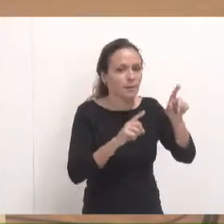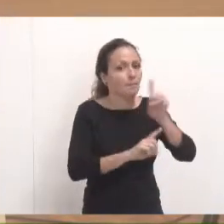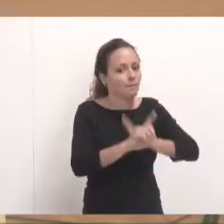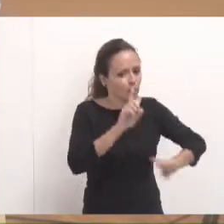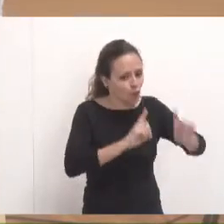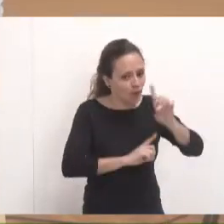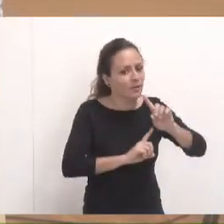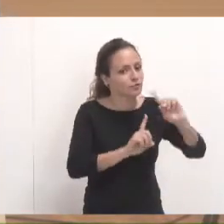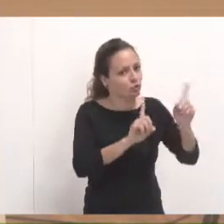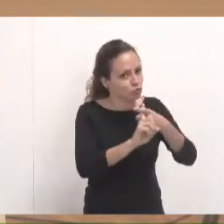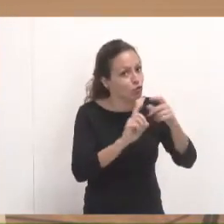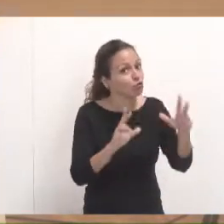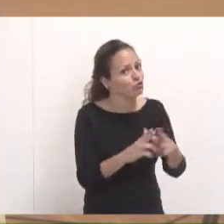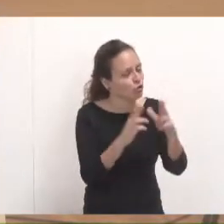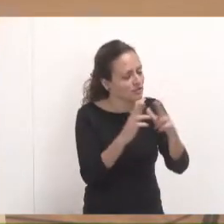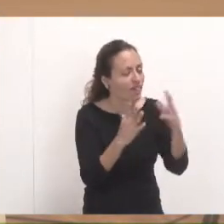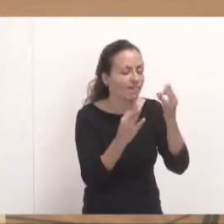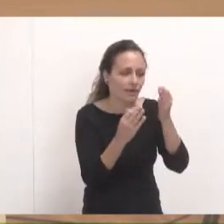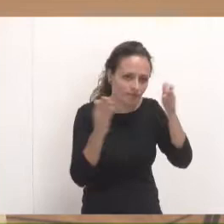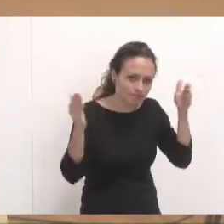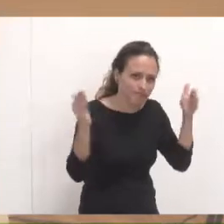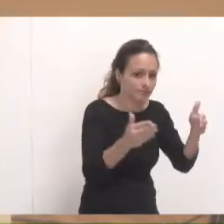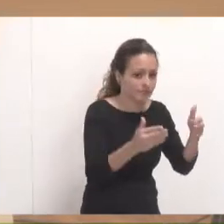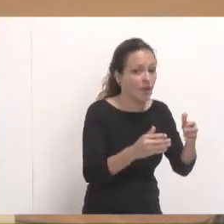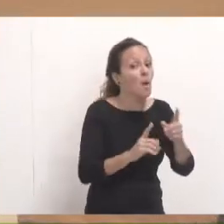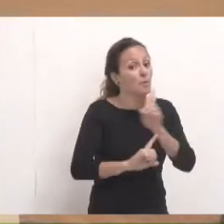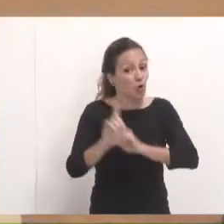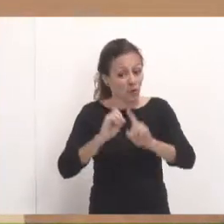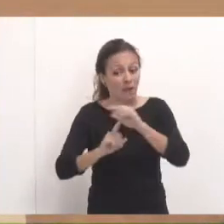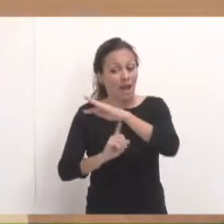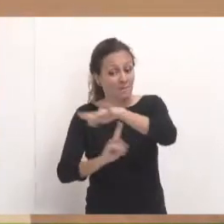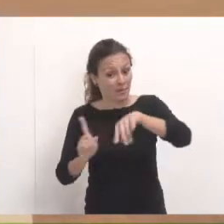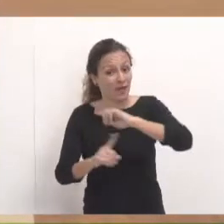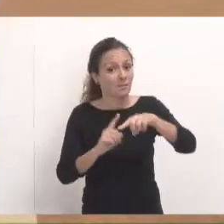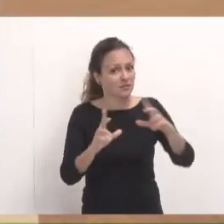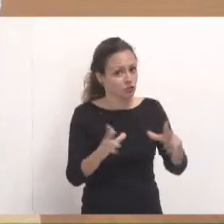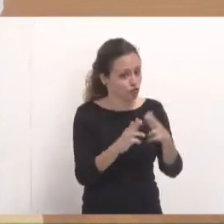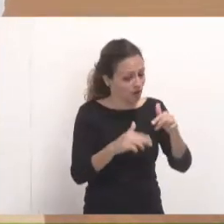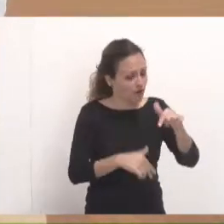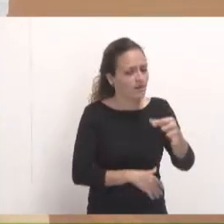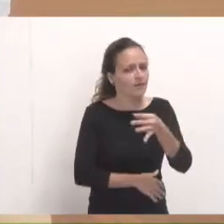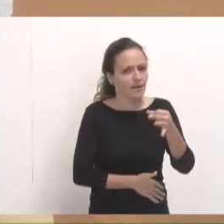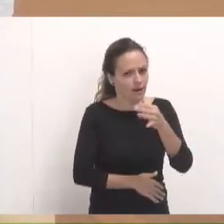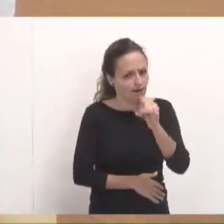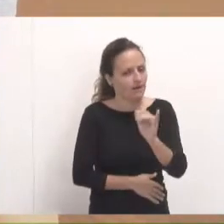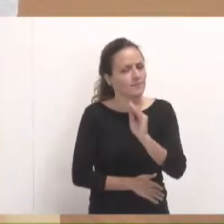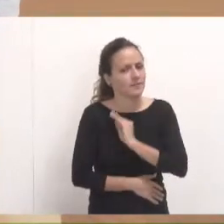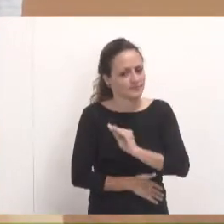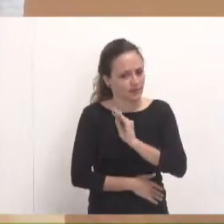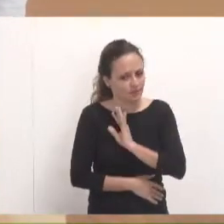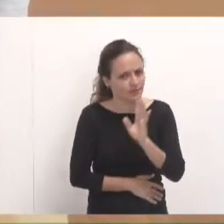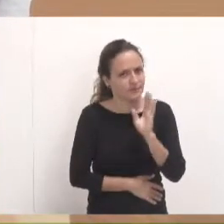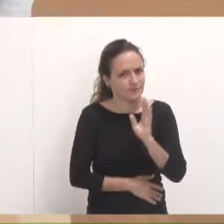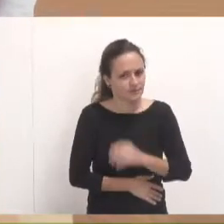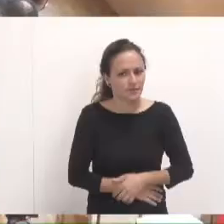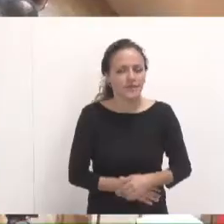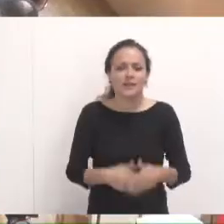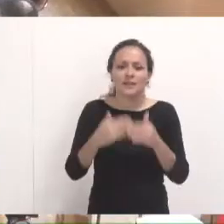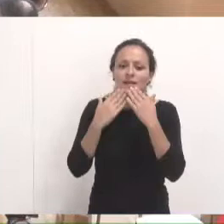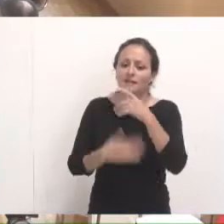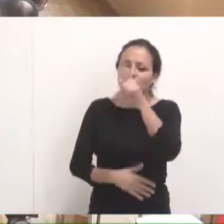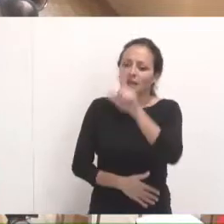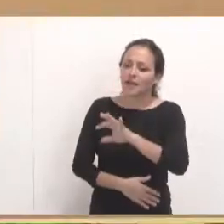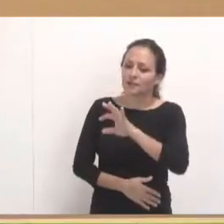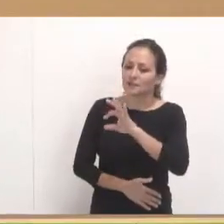este grave problema social. Tenemos graves problemas ambientales y graves problemas sociales en nuestra isla. Muchas gracias, señor Sabaté. Por el